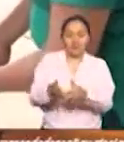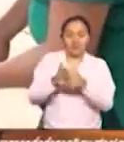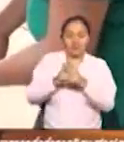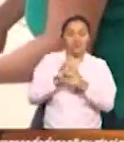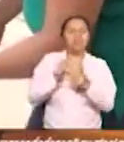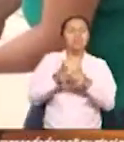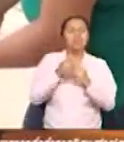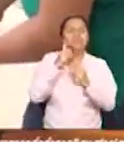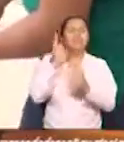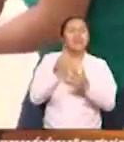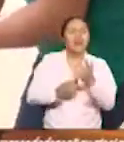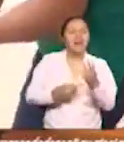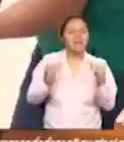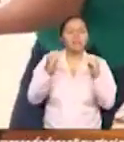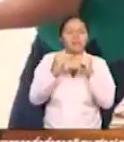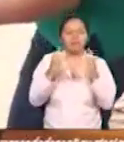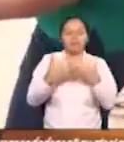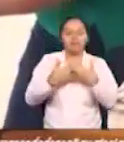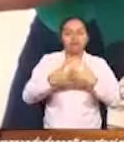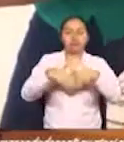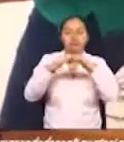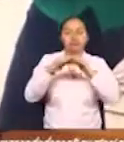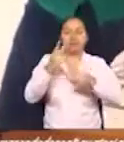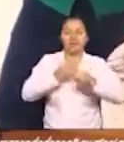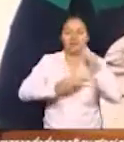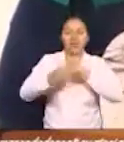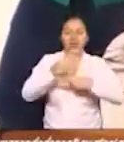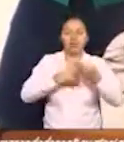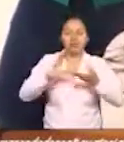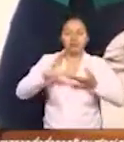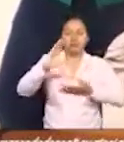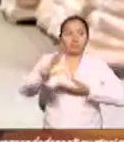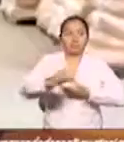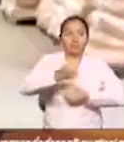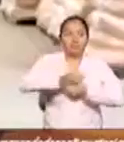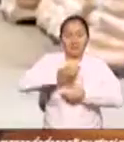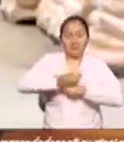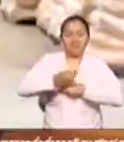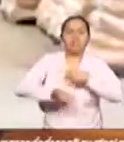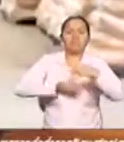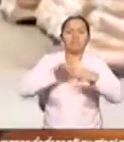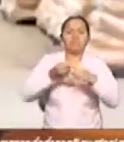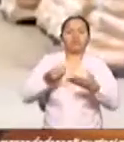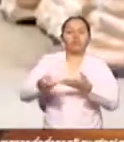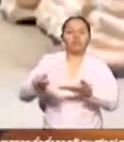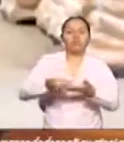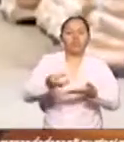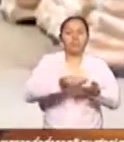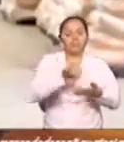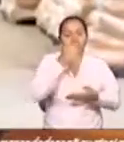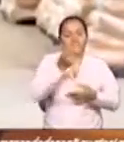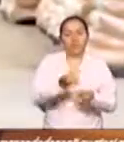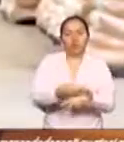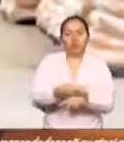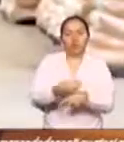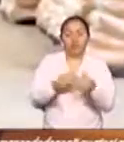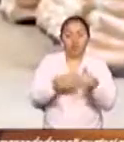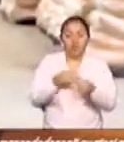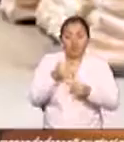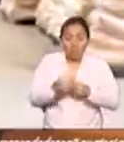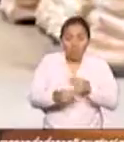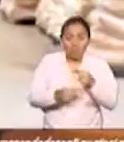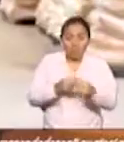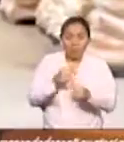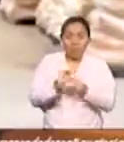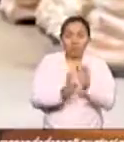es para el tema de fortalecimiento al sistema comercial, mayor capital de trabajo para comprar todo el producto que nos está llegando. Porque a medida que vamos